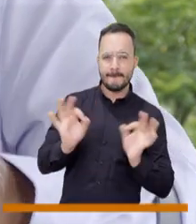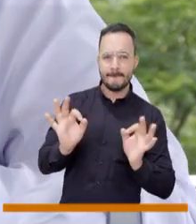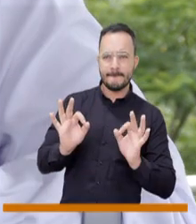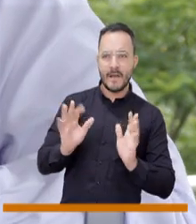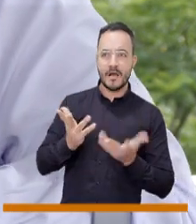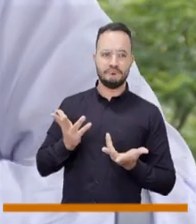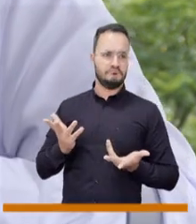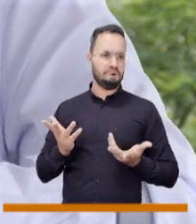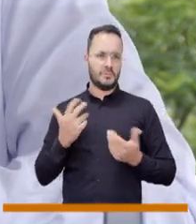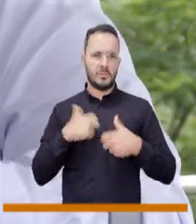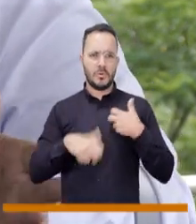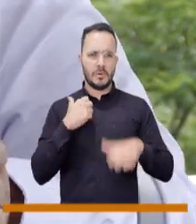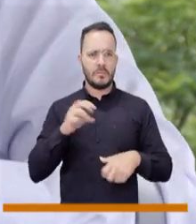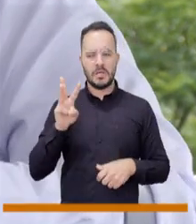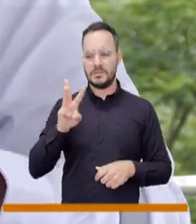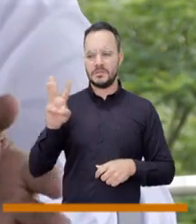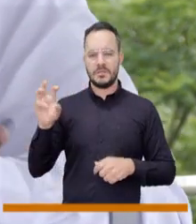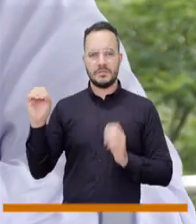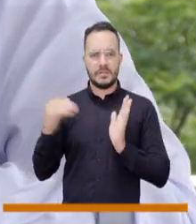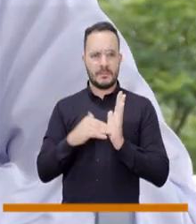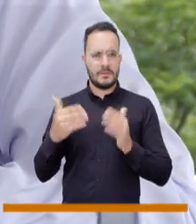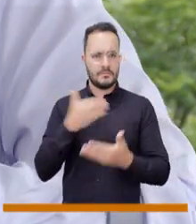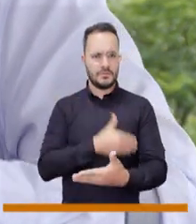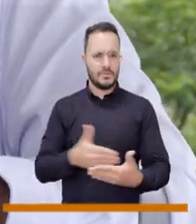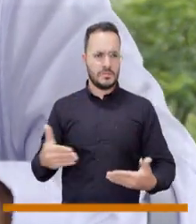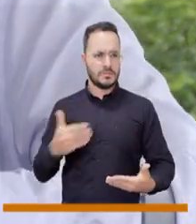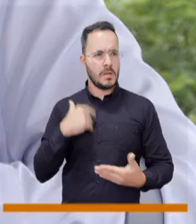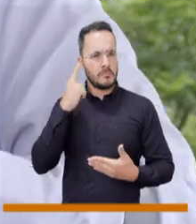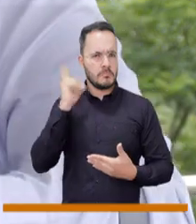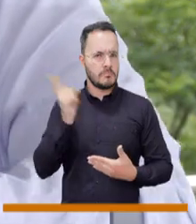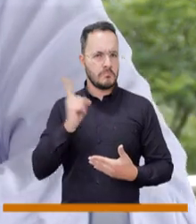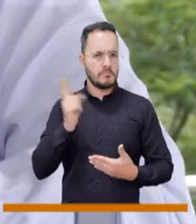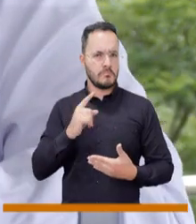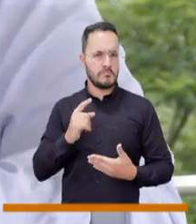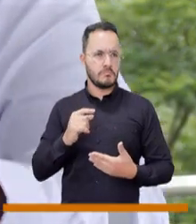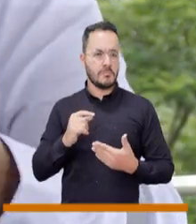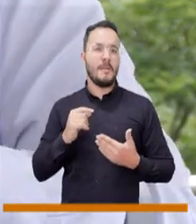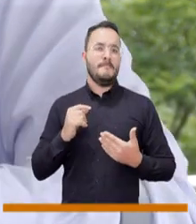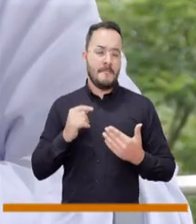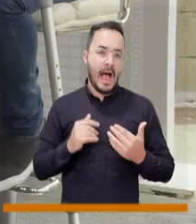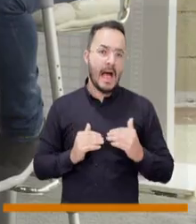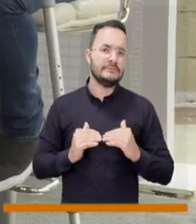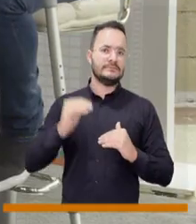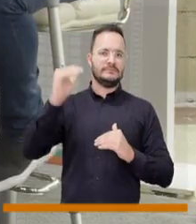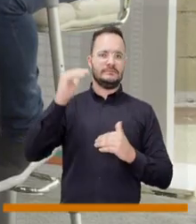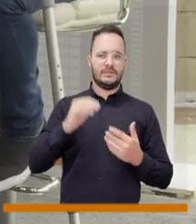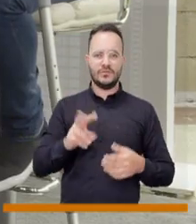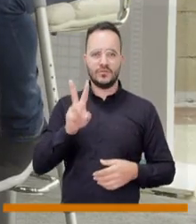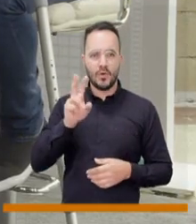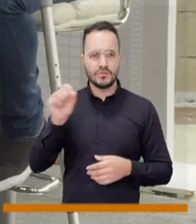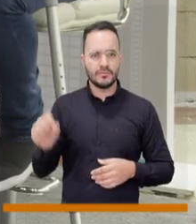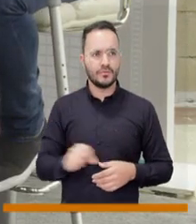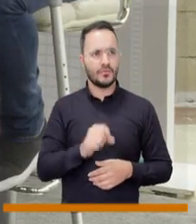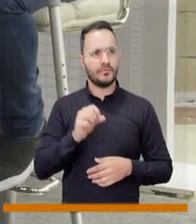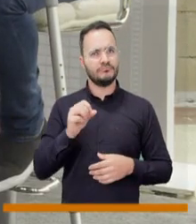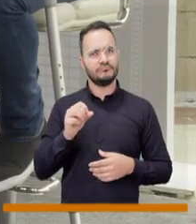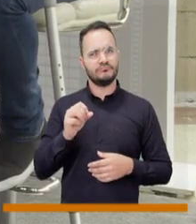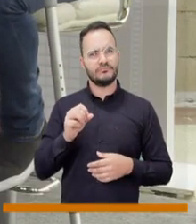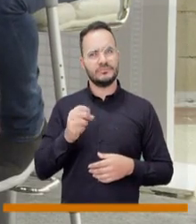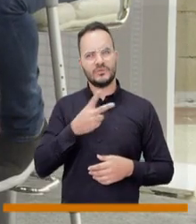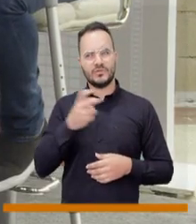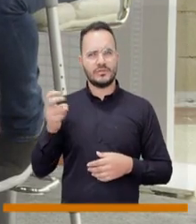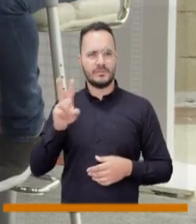pues no estuviéramos hablando en su momento de los 330 mil millones de pesos de más, sino que antes, por el contrario, estuviéramos hablando de